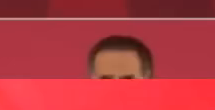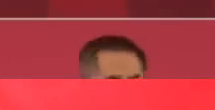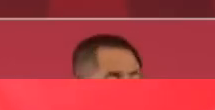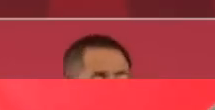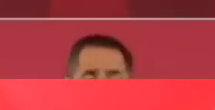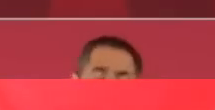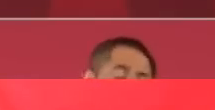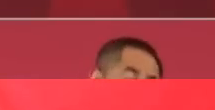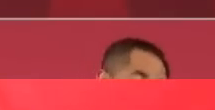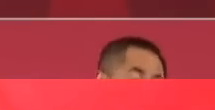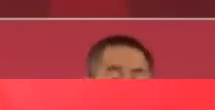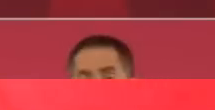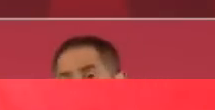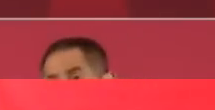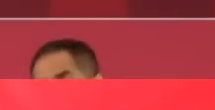pureza